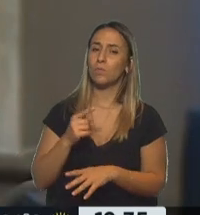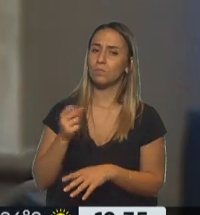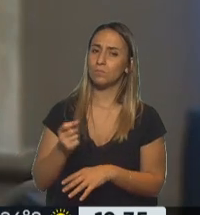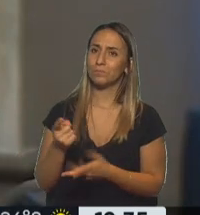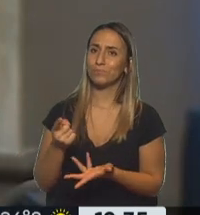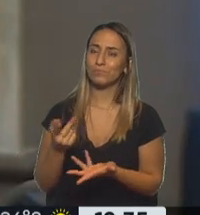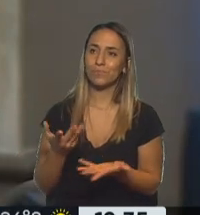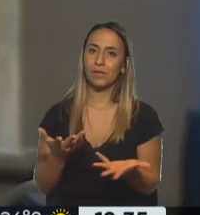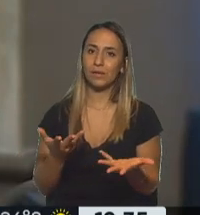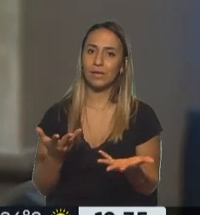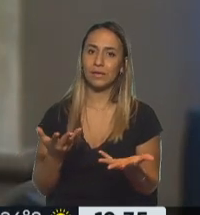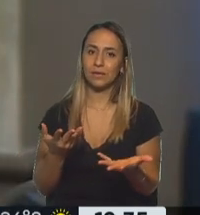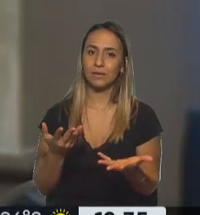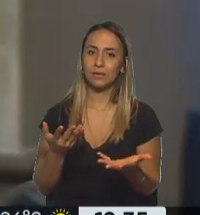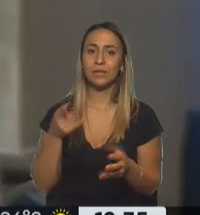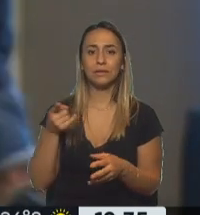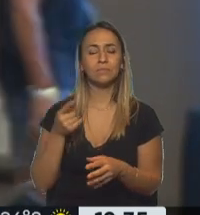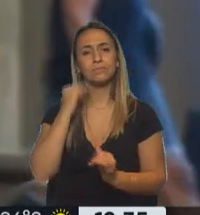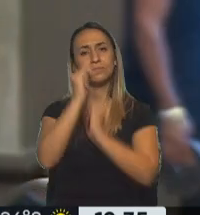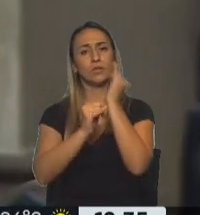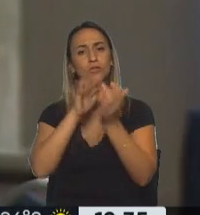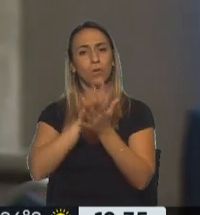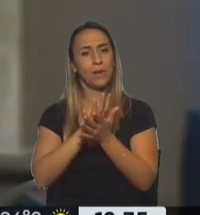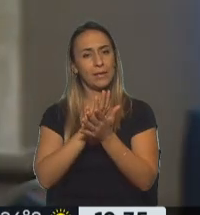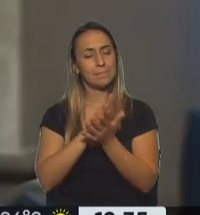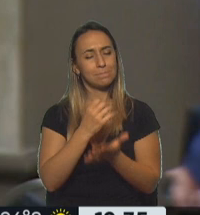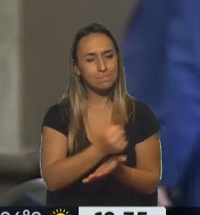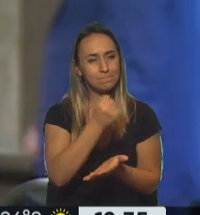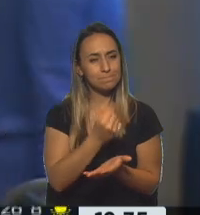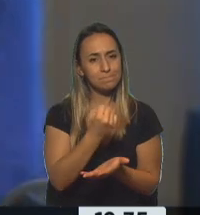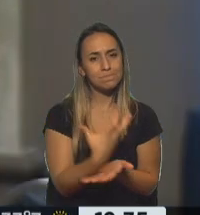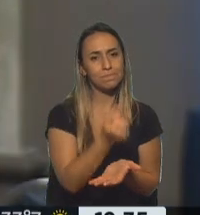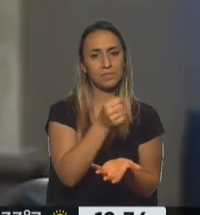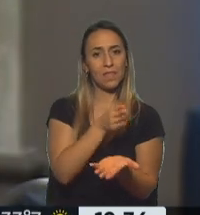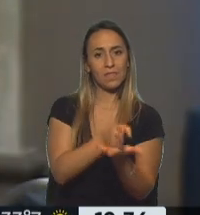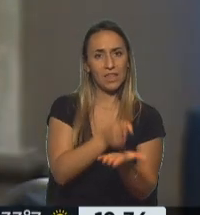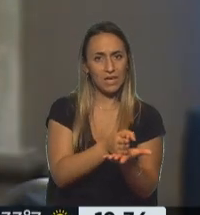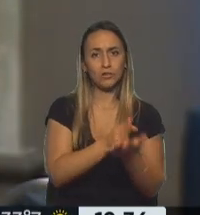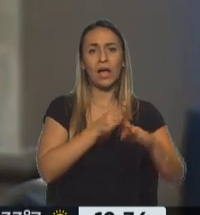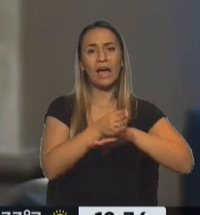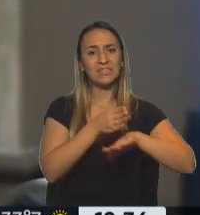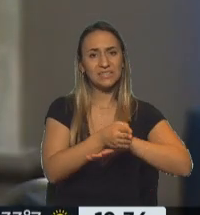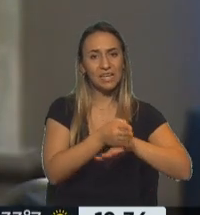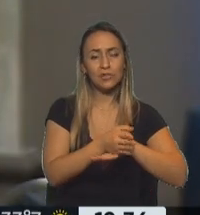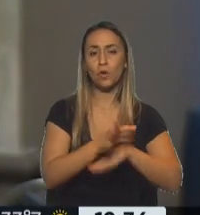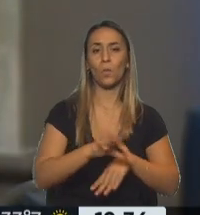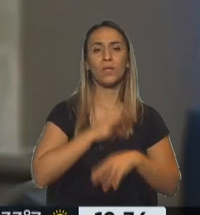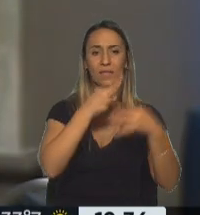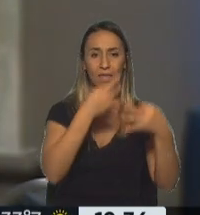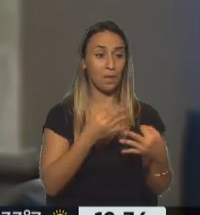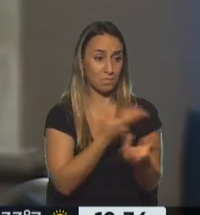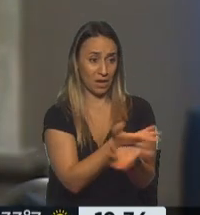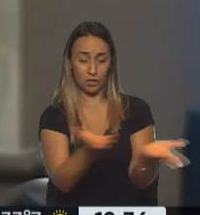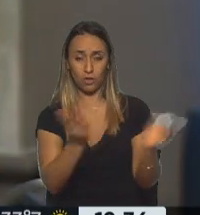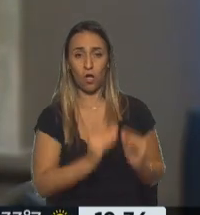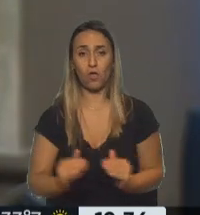contexto de ideales, de la búsqueda del derecho al acceso de una vida digna para todos y para todas, en consonancia